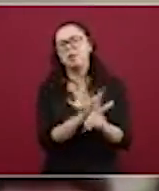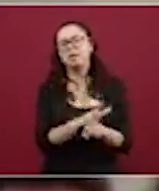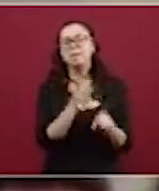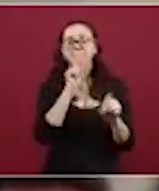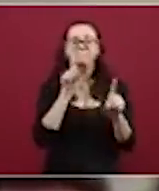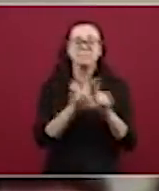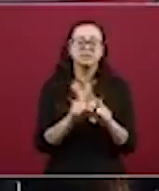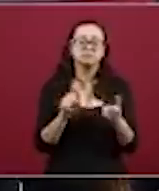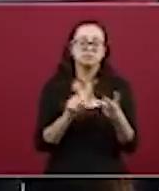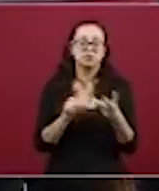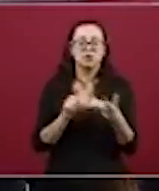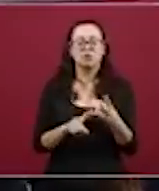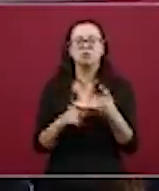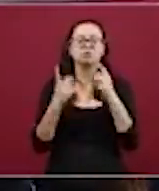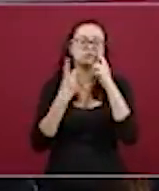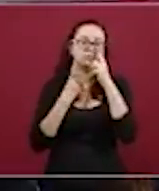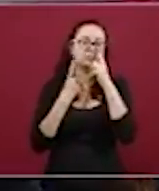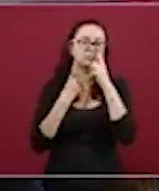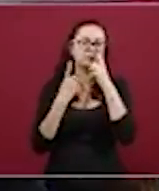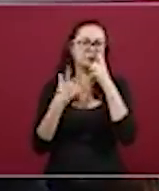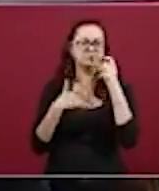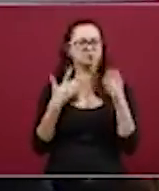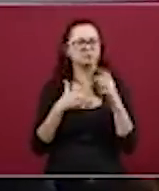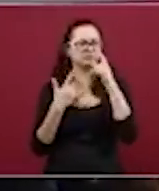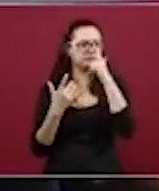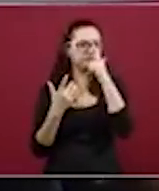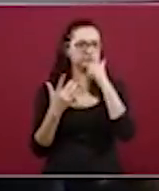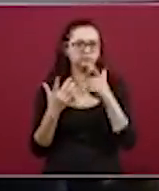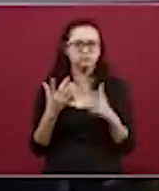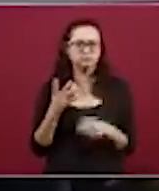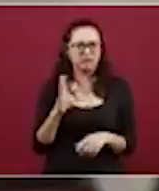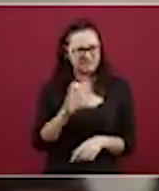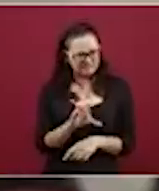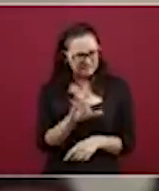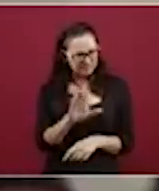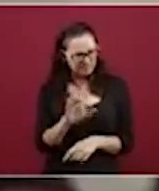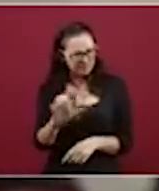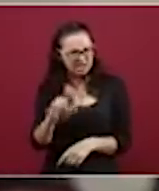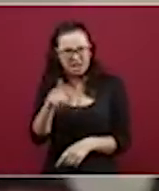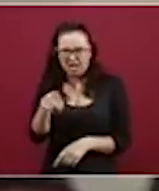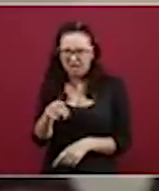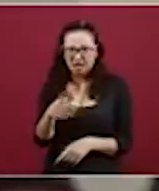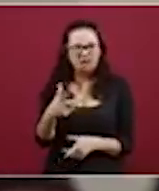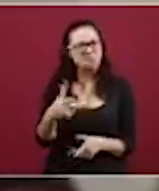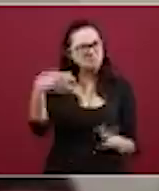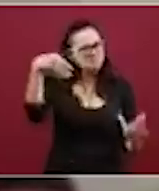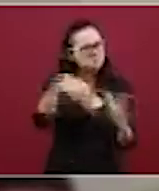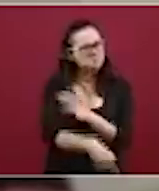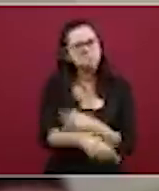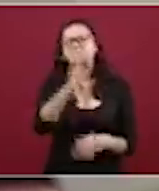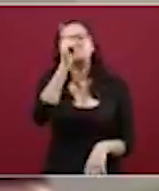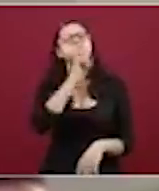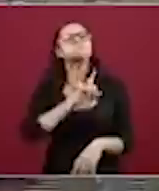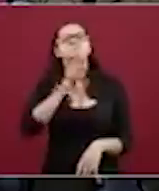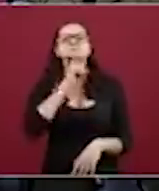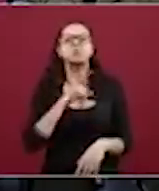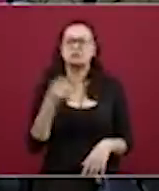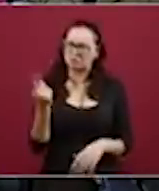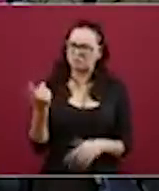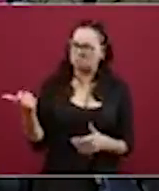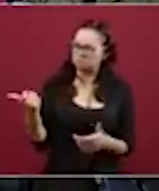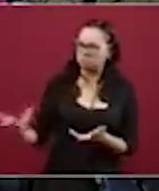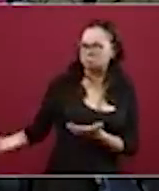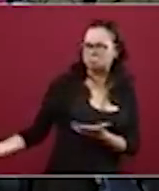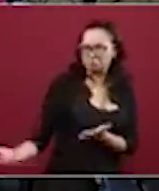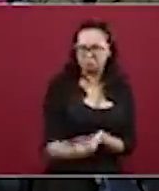negó que la CFE está en quiebra e incluso dijo que dejó ganancias durante su último año de gestión en